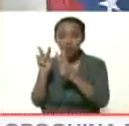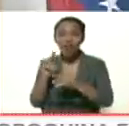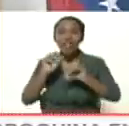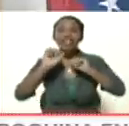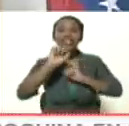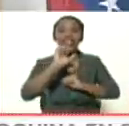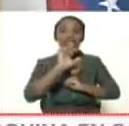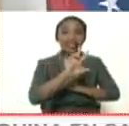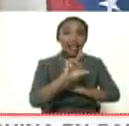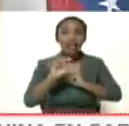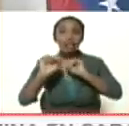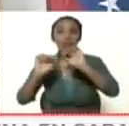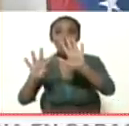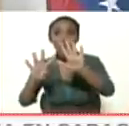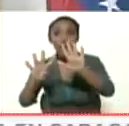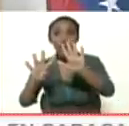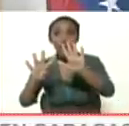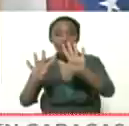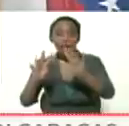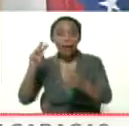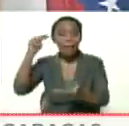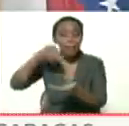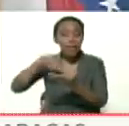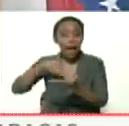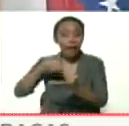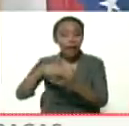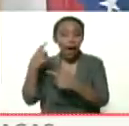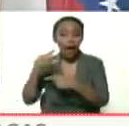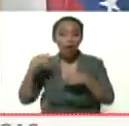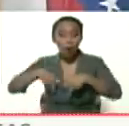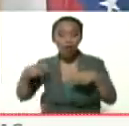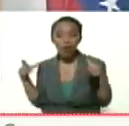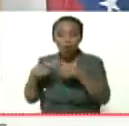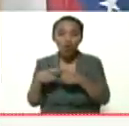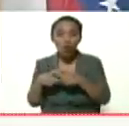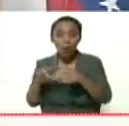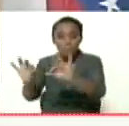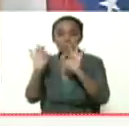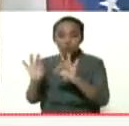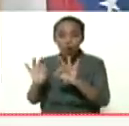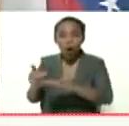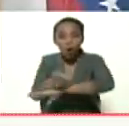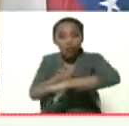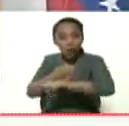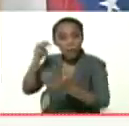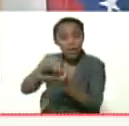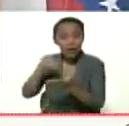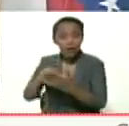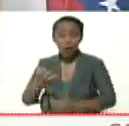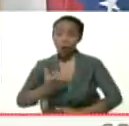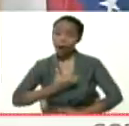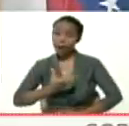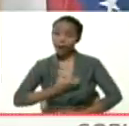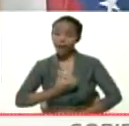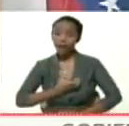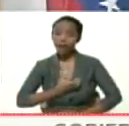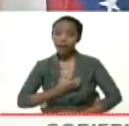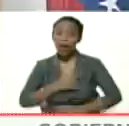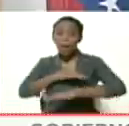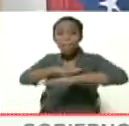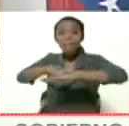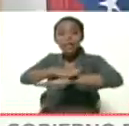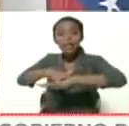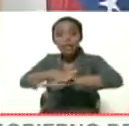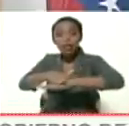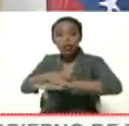casos del estado Miranda. Hoy hubo una reunión especial con el gobernador de Miranda, los alcaldes, el ministro